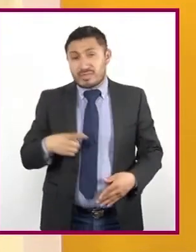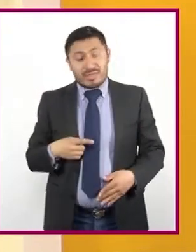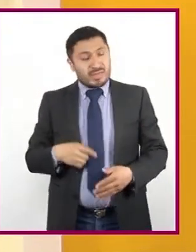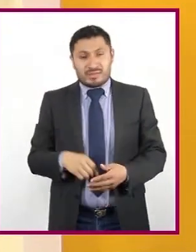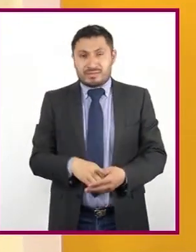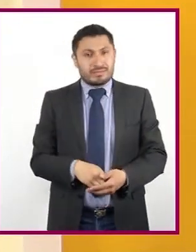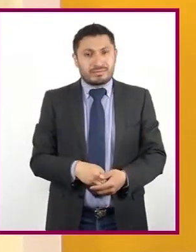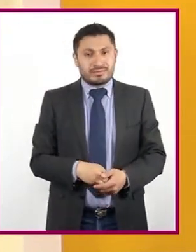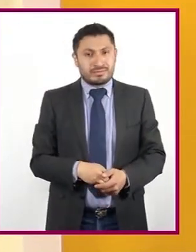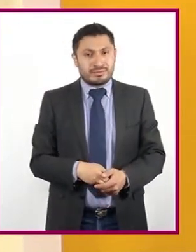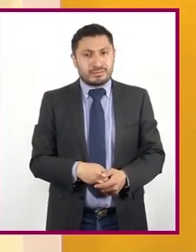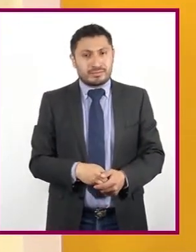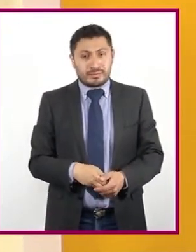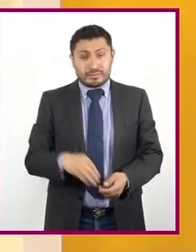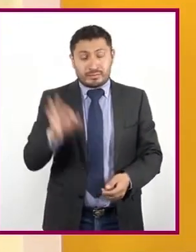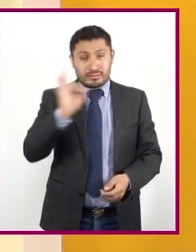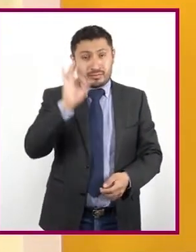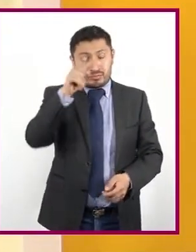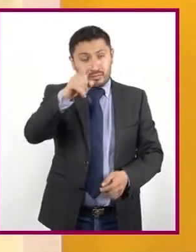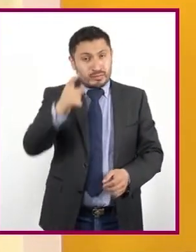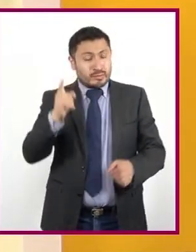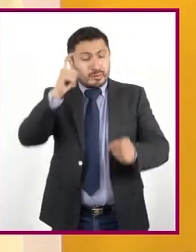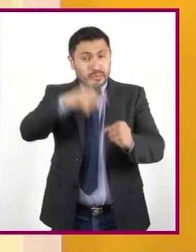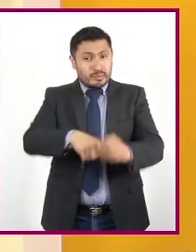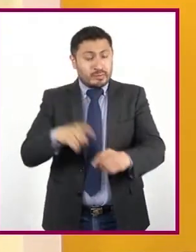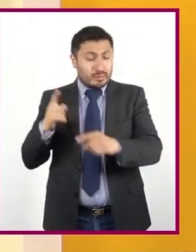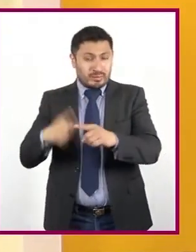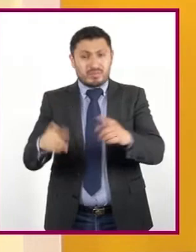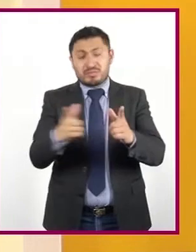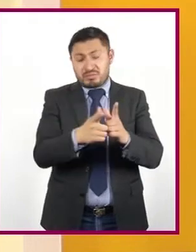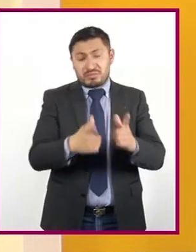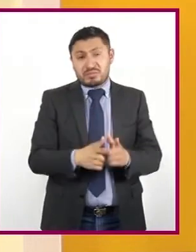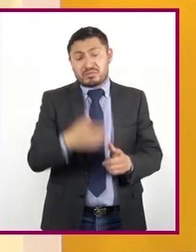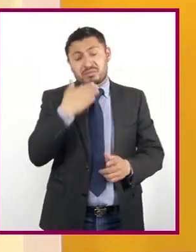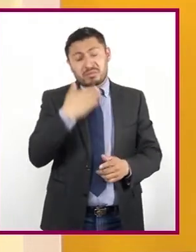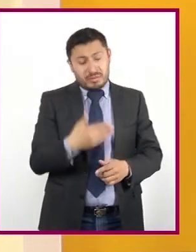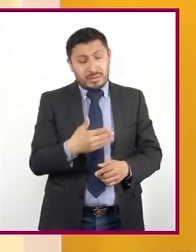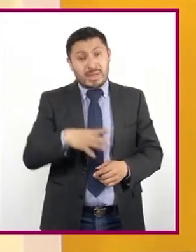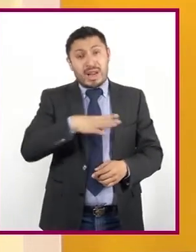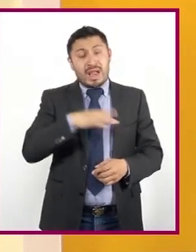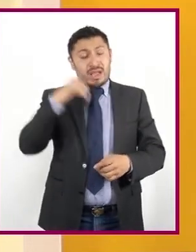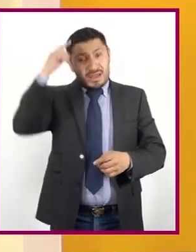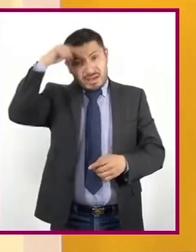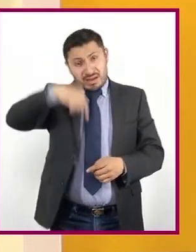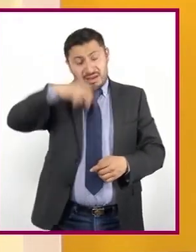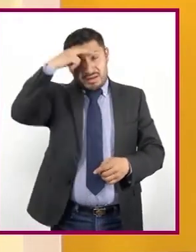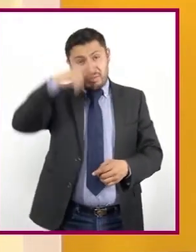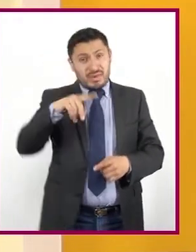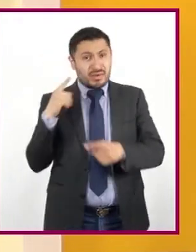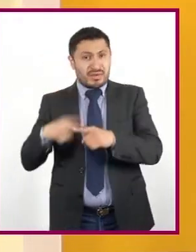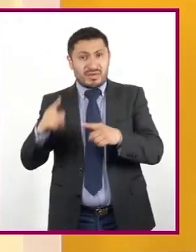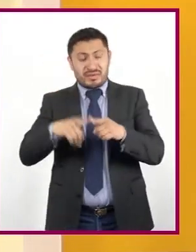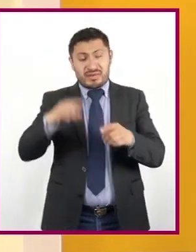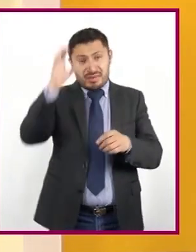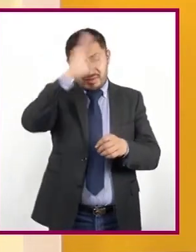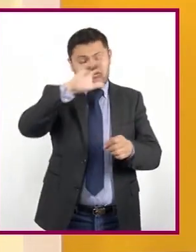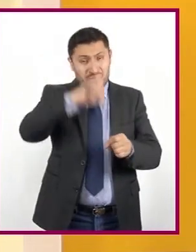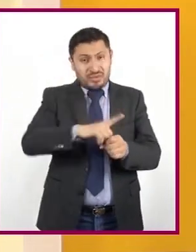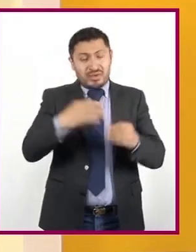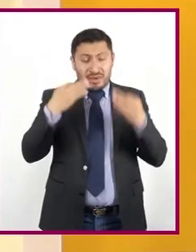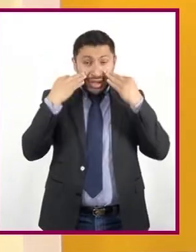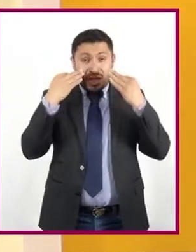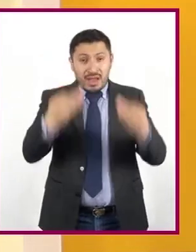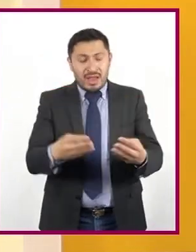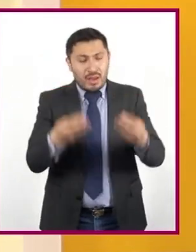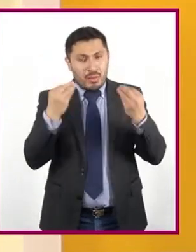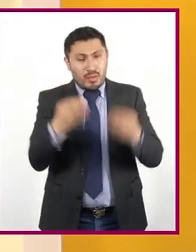compañía, al pertenecer a diferentes grupos. La diversidad cultural en México es una muestra de grandes riquezas y